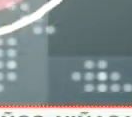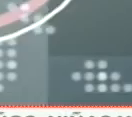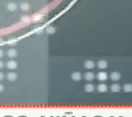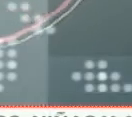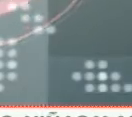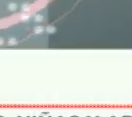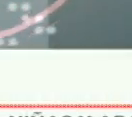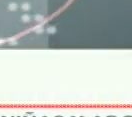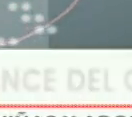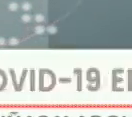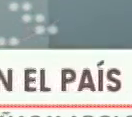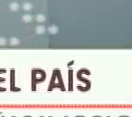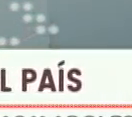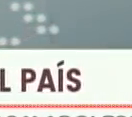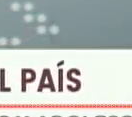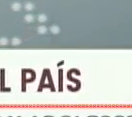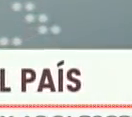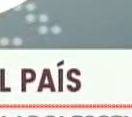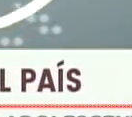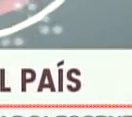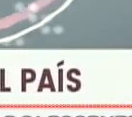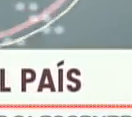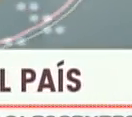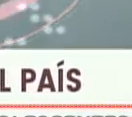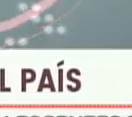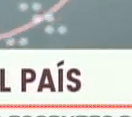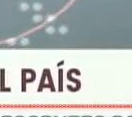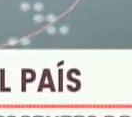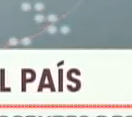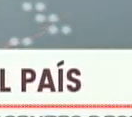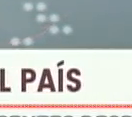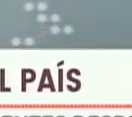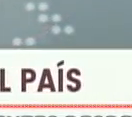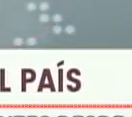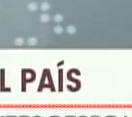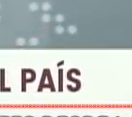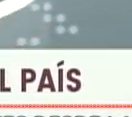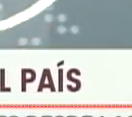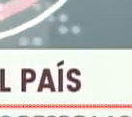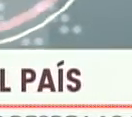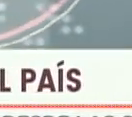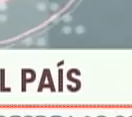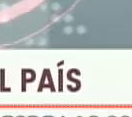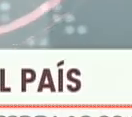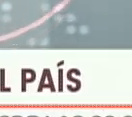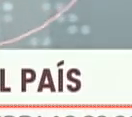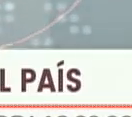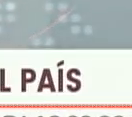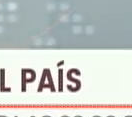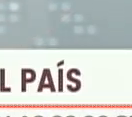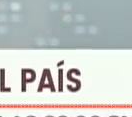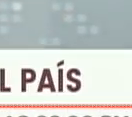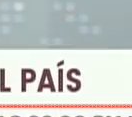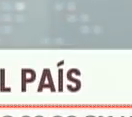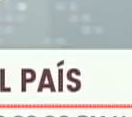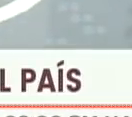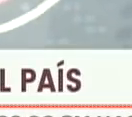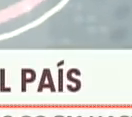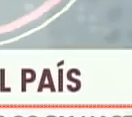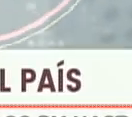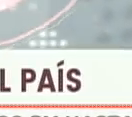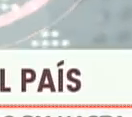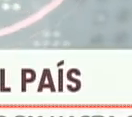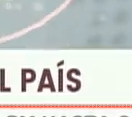se han registrado 12 nuevos casos, lo cual coloca a Venezuela en un registro de 414